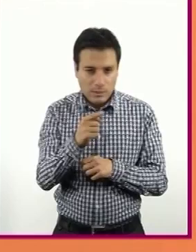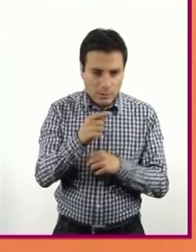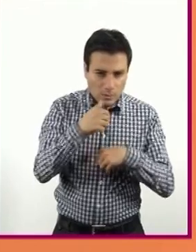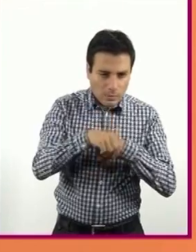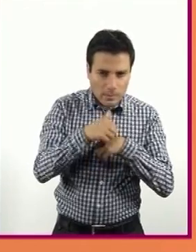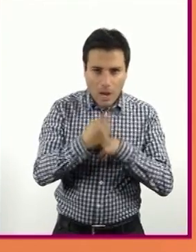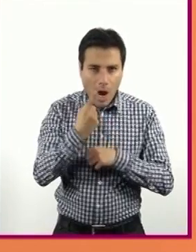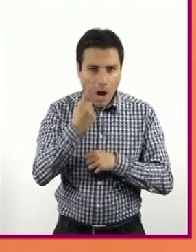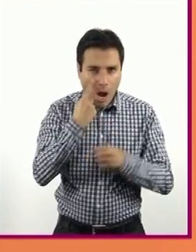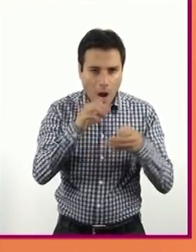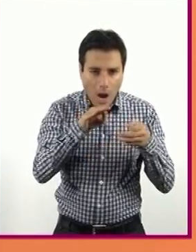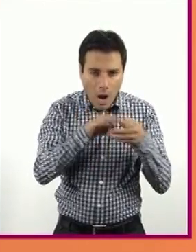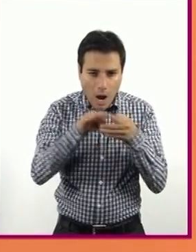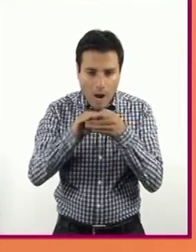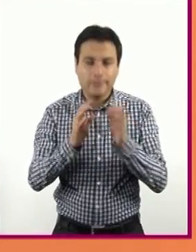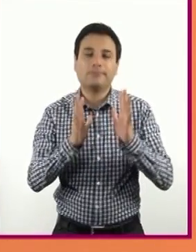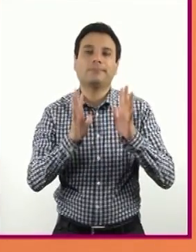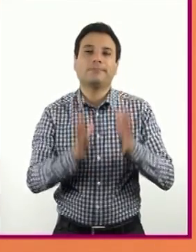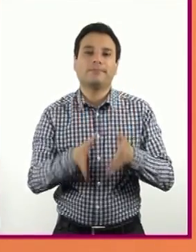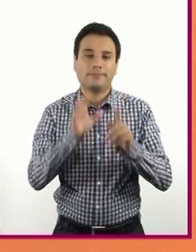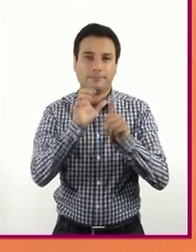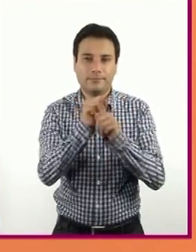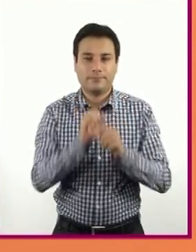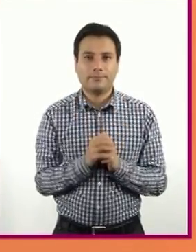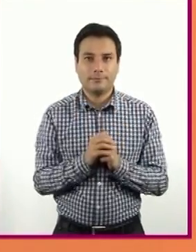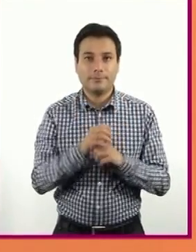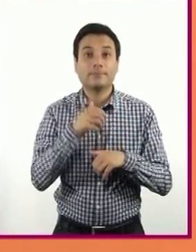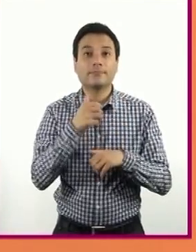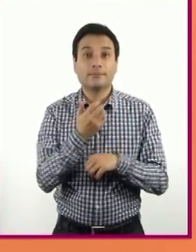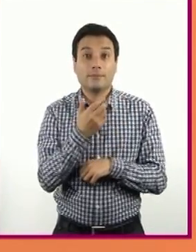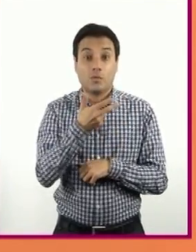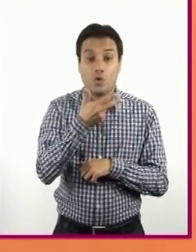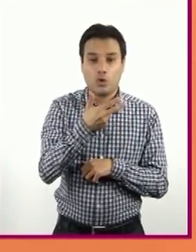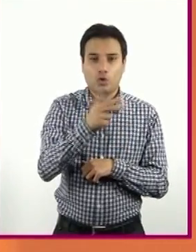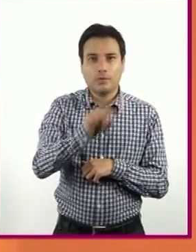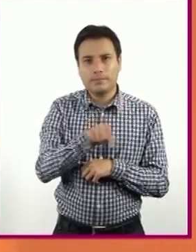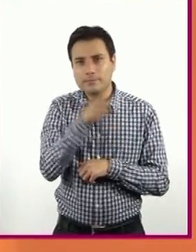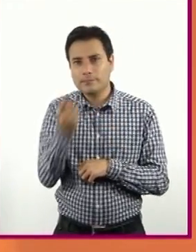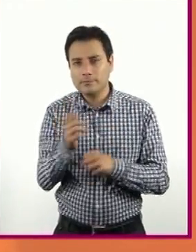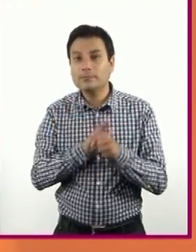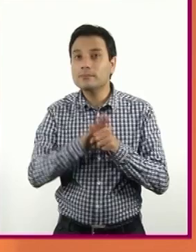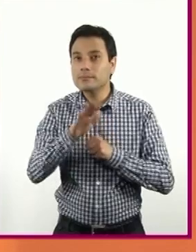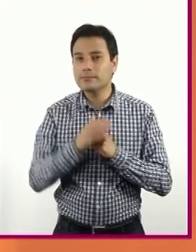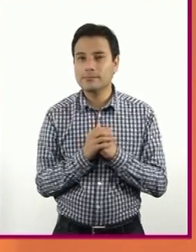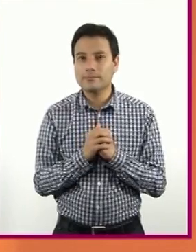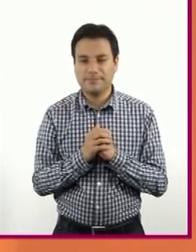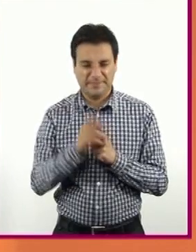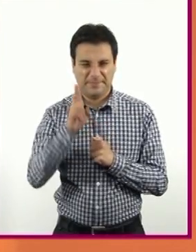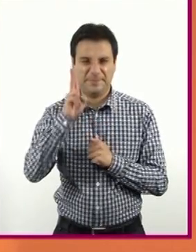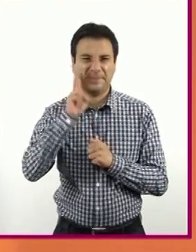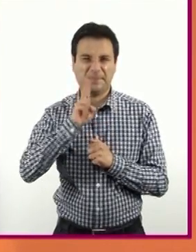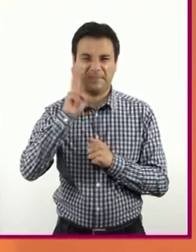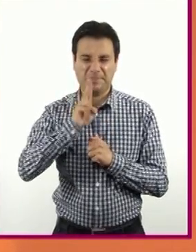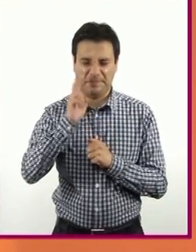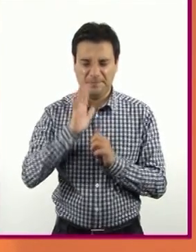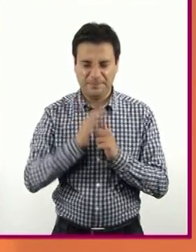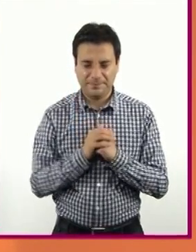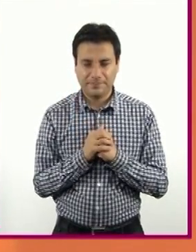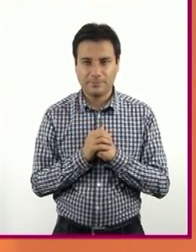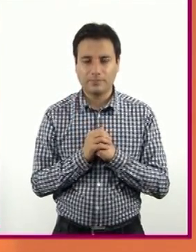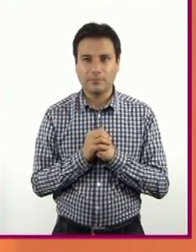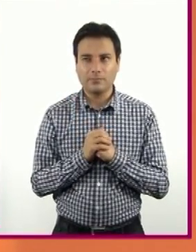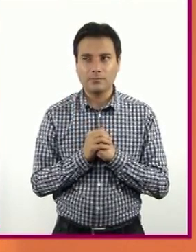mismo resultado. Leslie, ¿qué número sigue de la sucesión? A ver, siguiendo las diferencias,